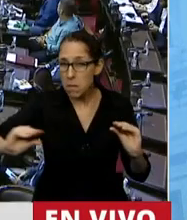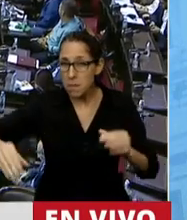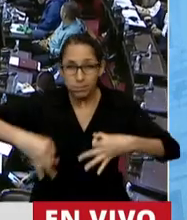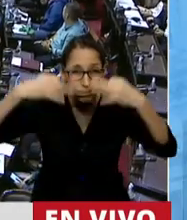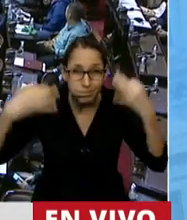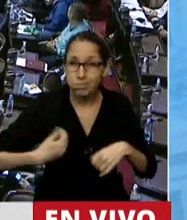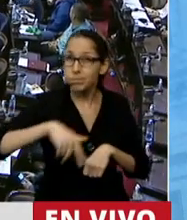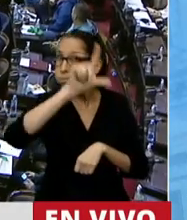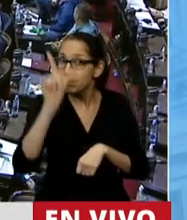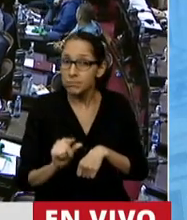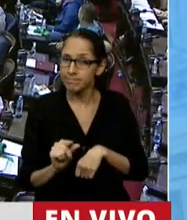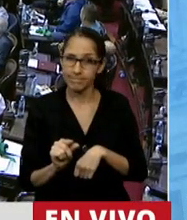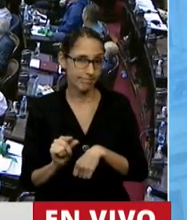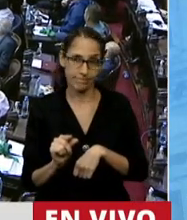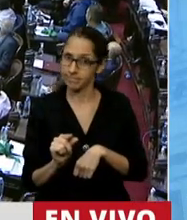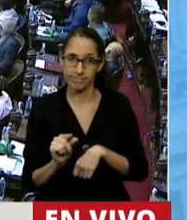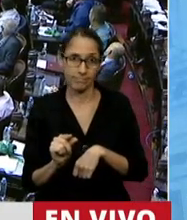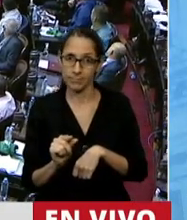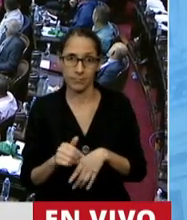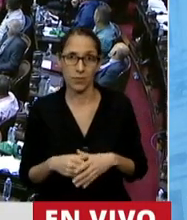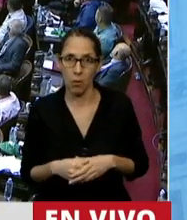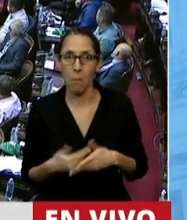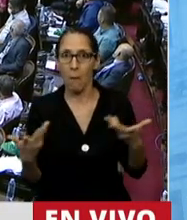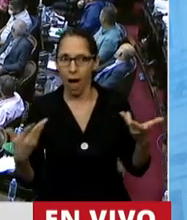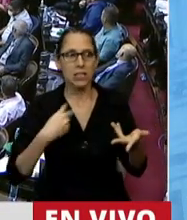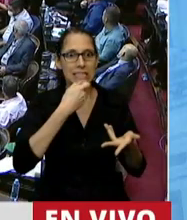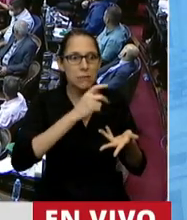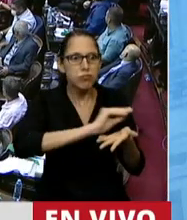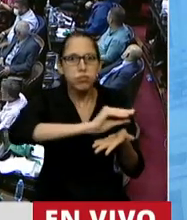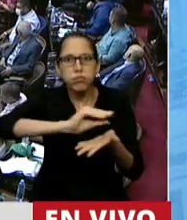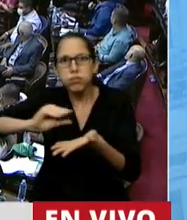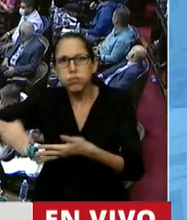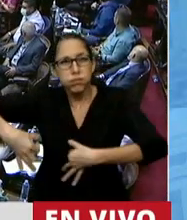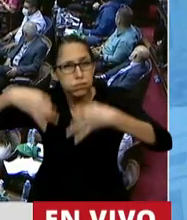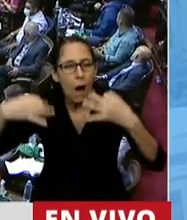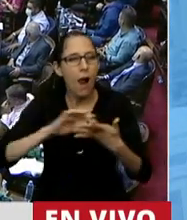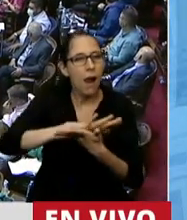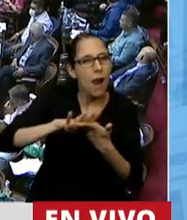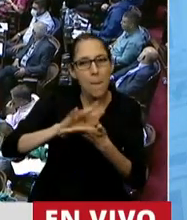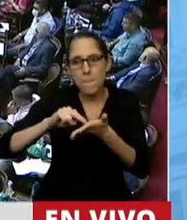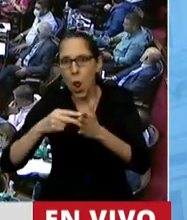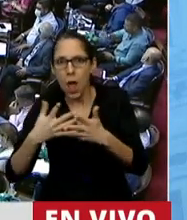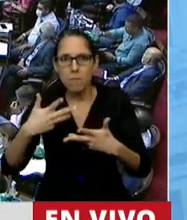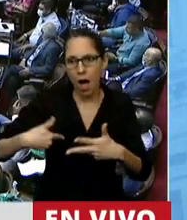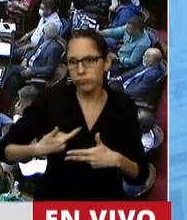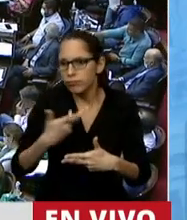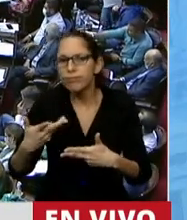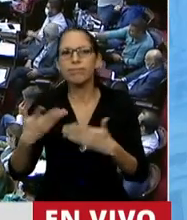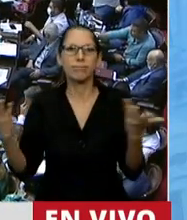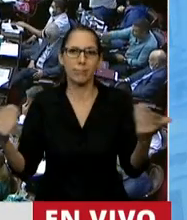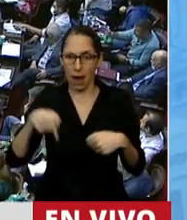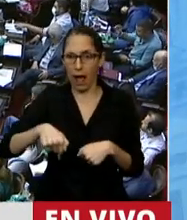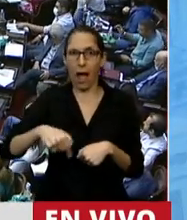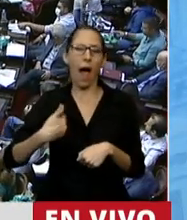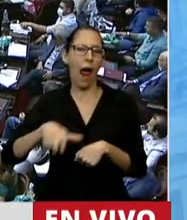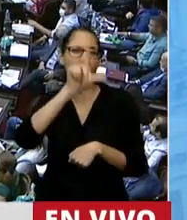haber llegado para realmente trabajar y solucionar las problemáticas sociales que tenemos en nuestra querida, grande